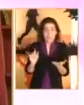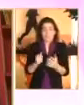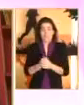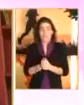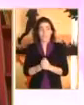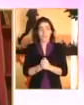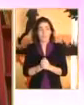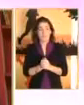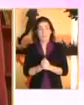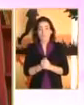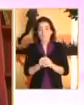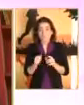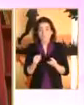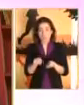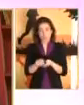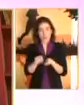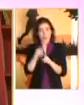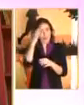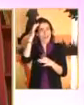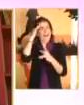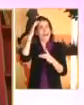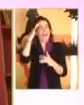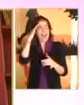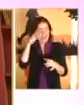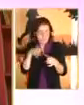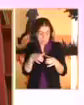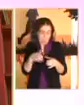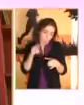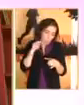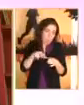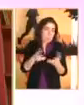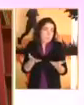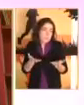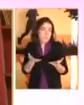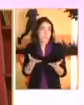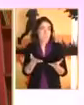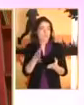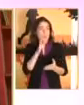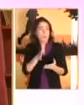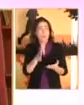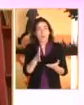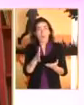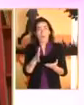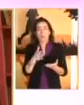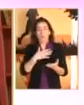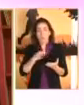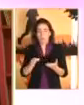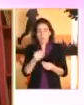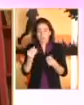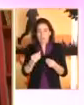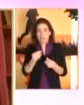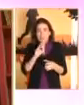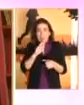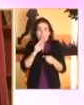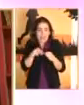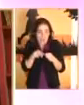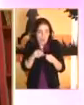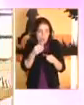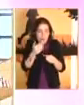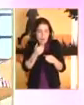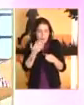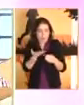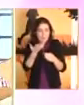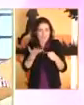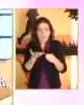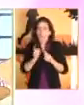tú eres como muy ilusionista, ¿no? Sí, le gusta mucho esto de la ciencia. Porque, hombre, podía ser también un pequeño escupitajo, ¿no? Que no,